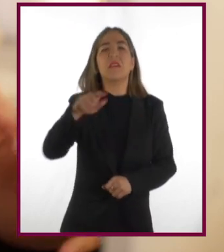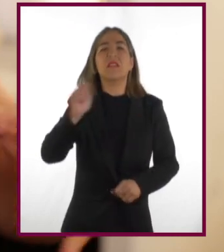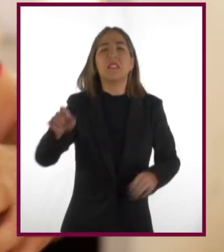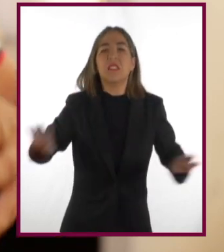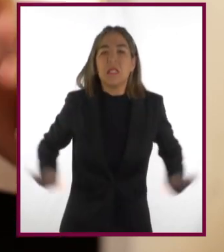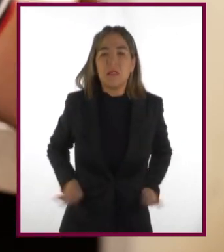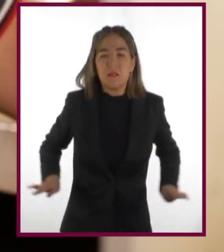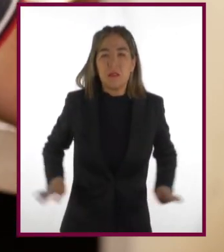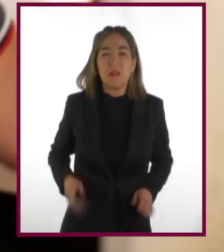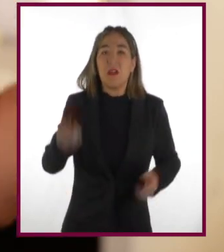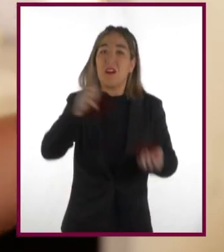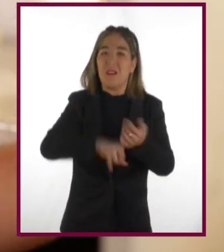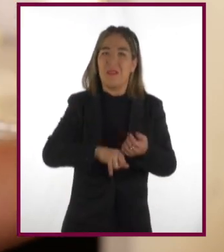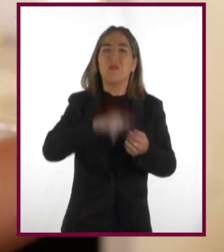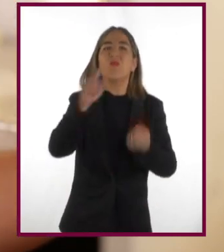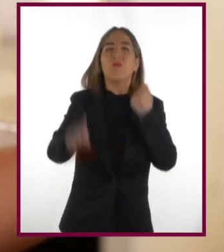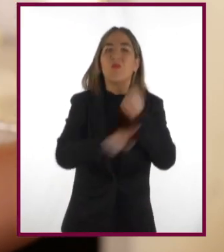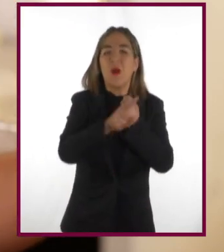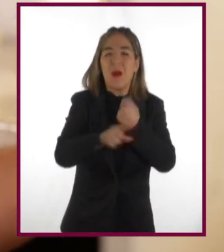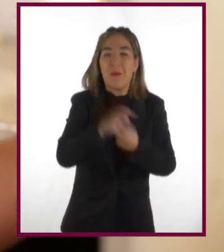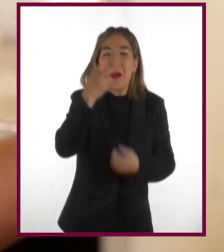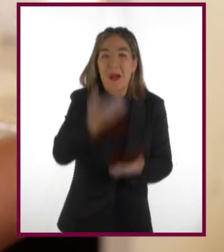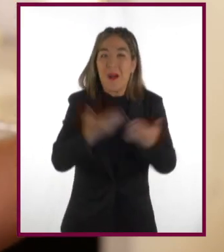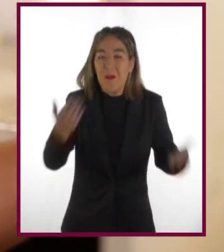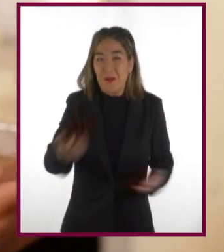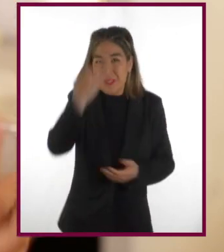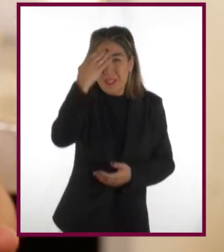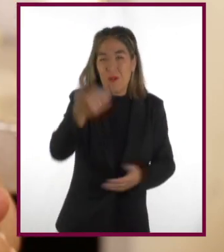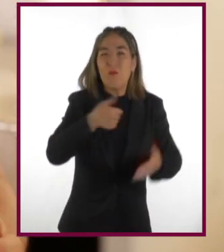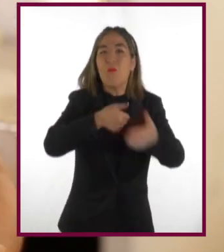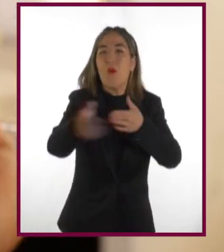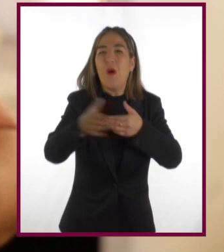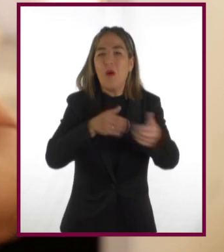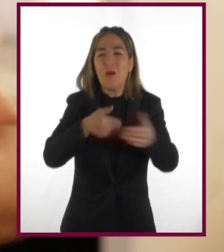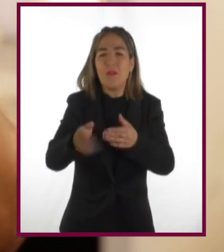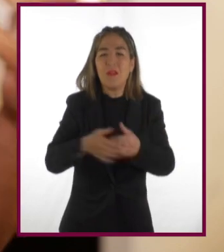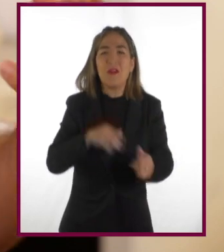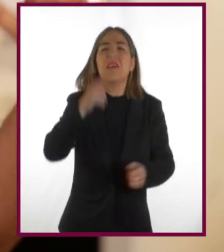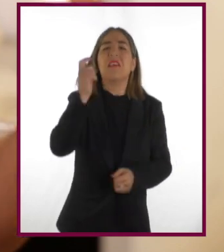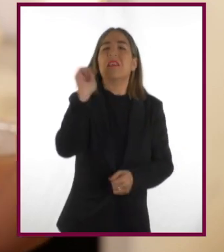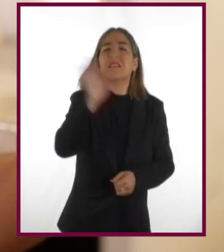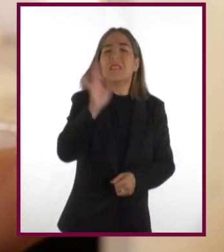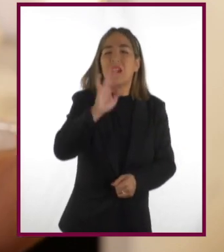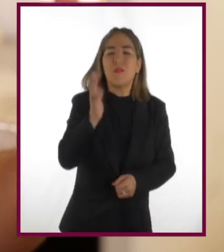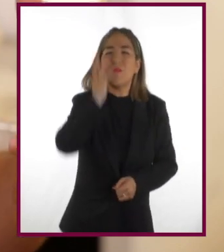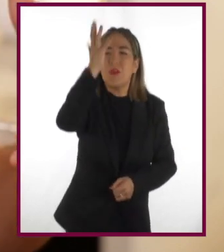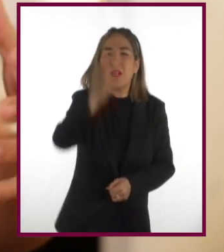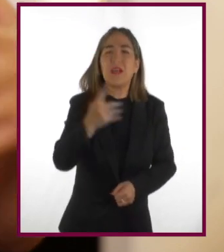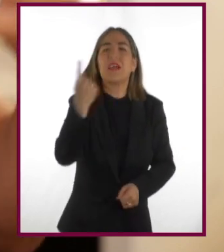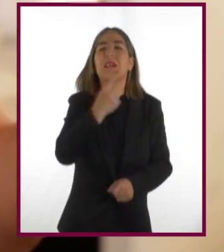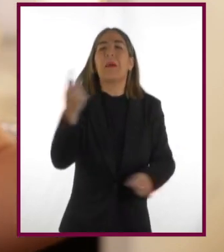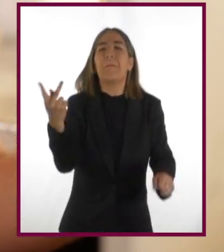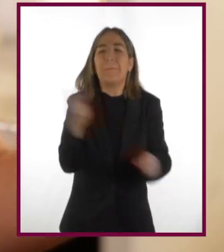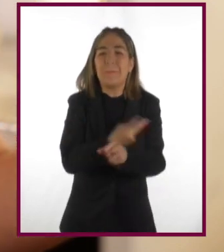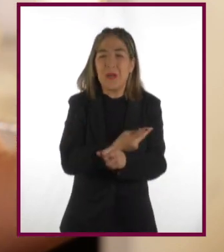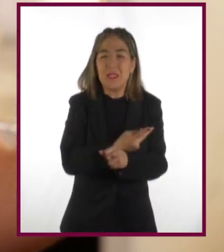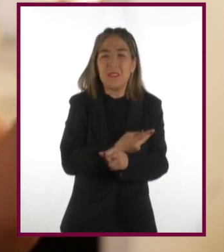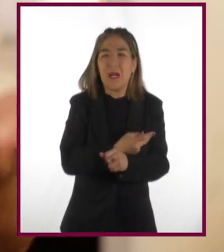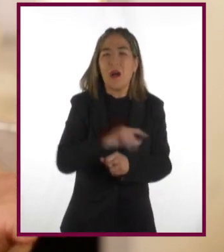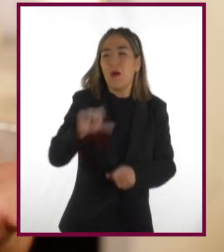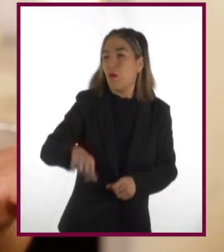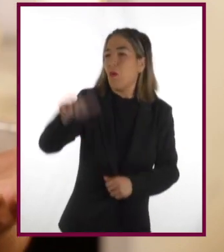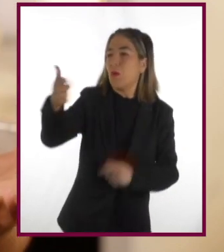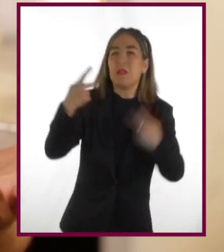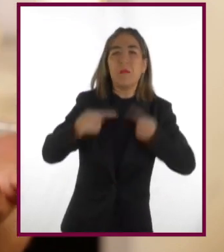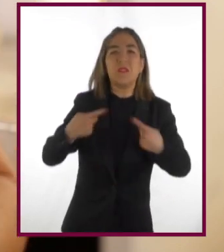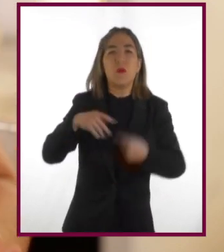Se le considera el problema del milenio, ¿no?, a las ecuaciones de Navier-Stokes. ¿Qué pasaría o cambiaría esto si